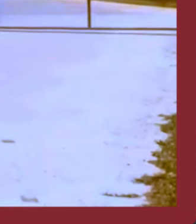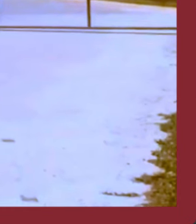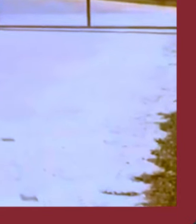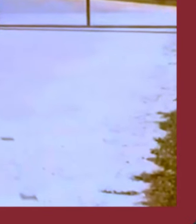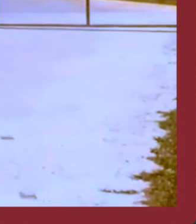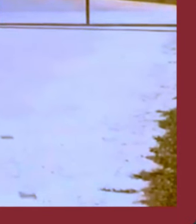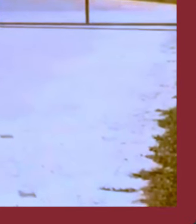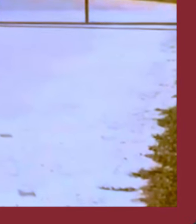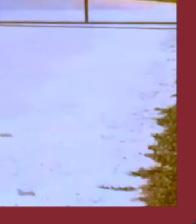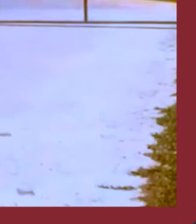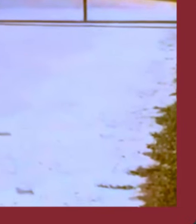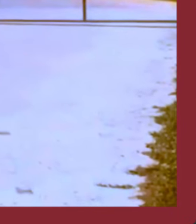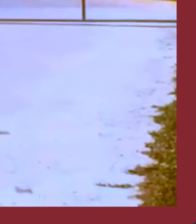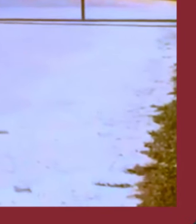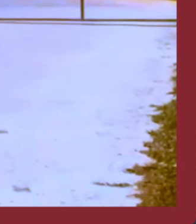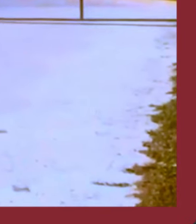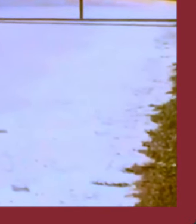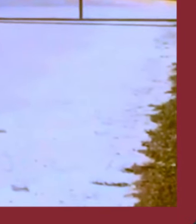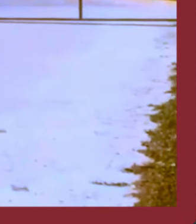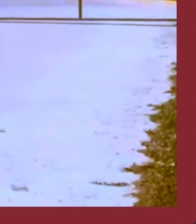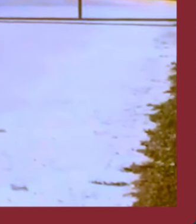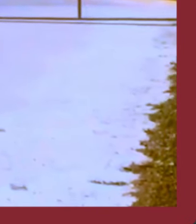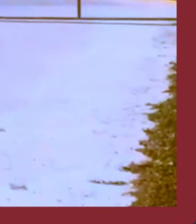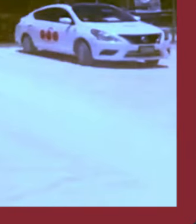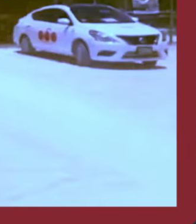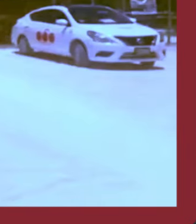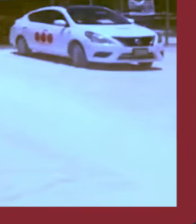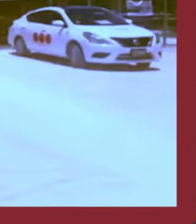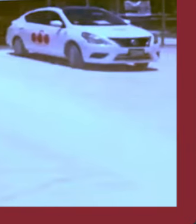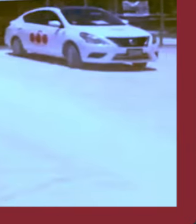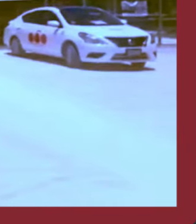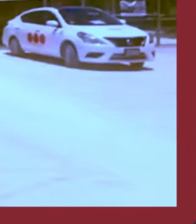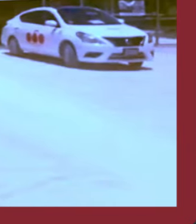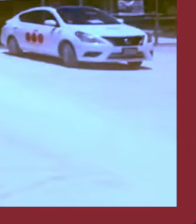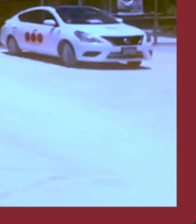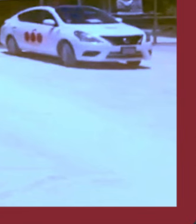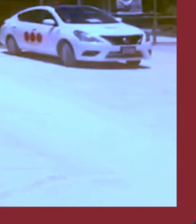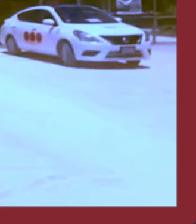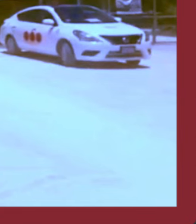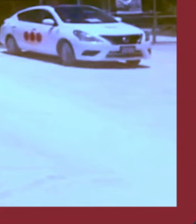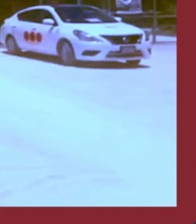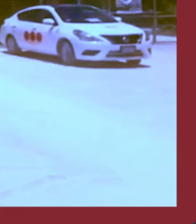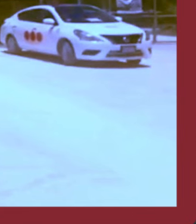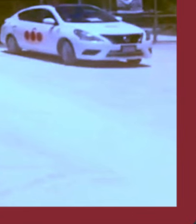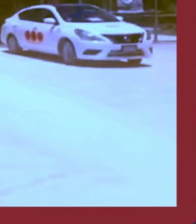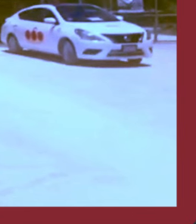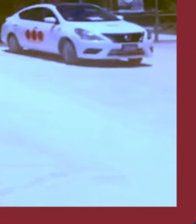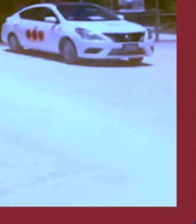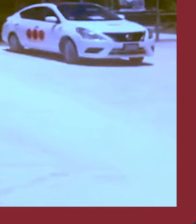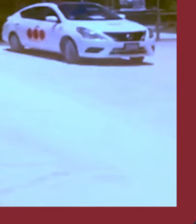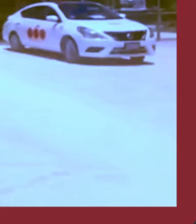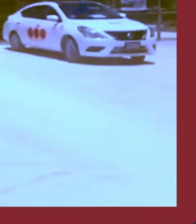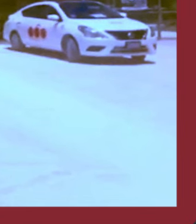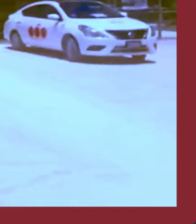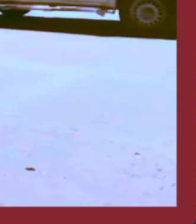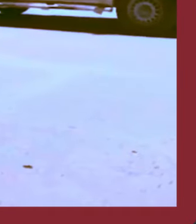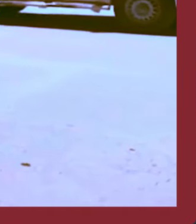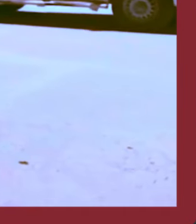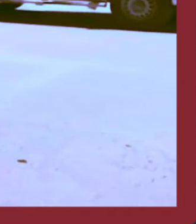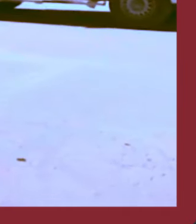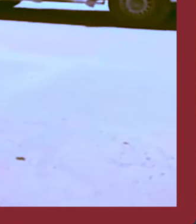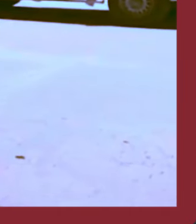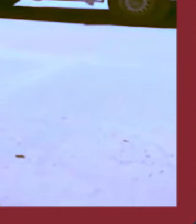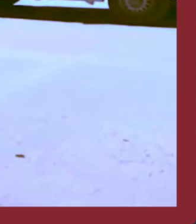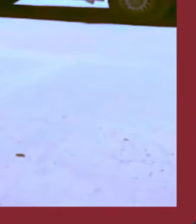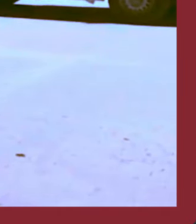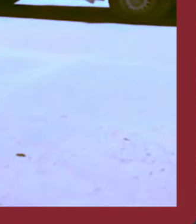predios. Después de varias inspecciones realizadas por la Profepa en 2017 y 2018, se determinó que Calica